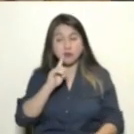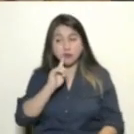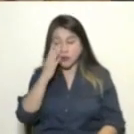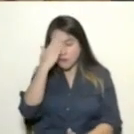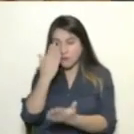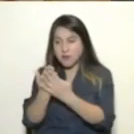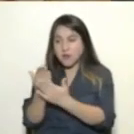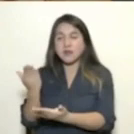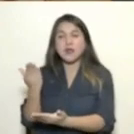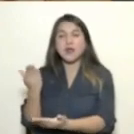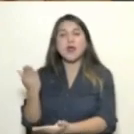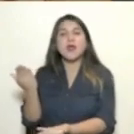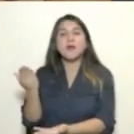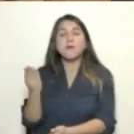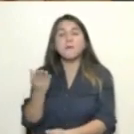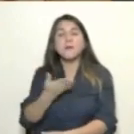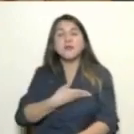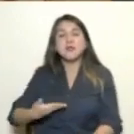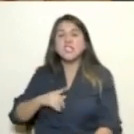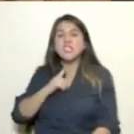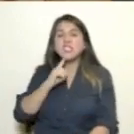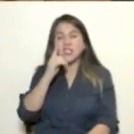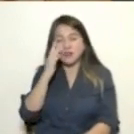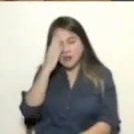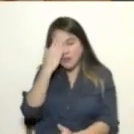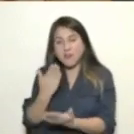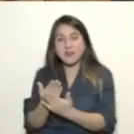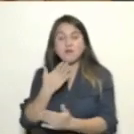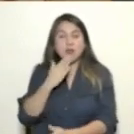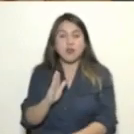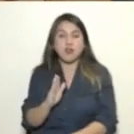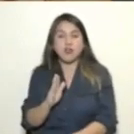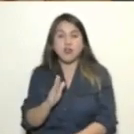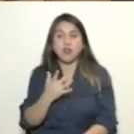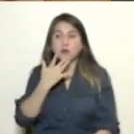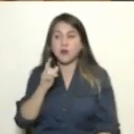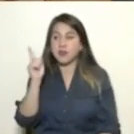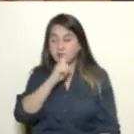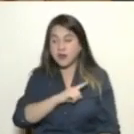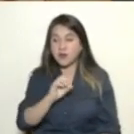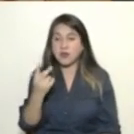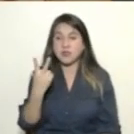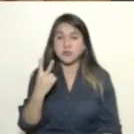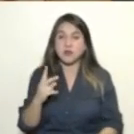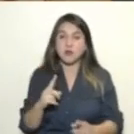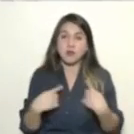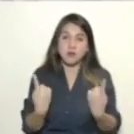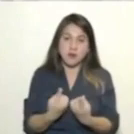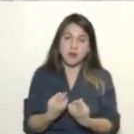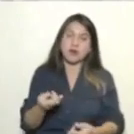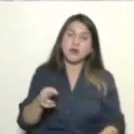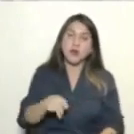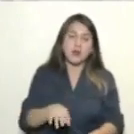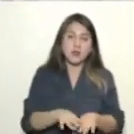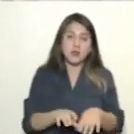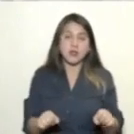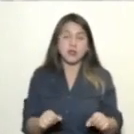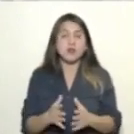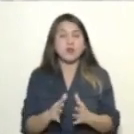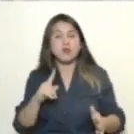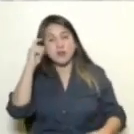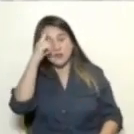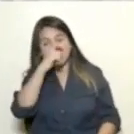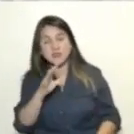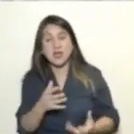presidente, a ver quién se le enfrentaba mejor, porque al final iba a ser, al final iba a haber una segunda vuelta, que ya está establecida prácticamente, es muy